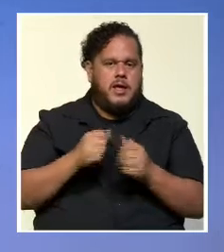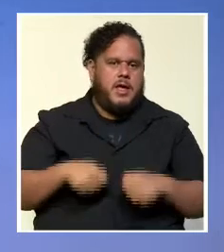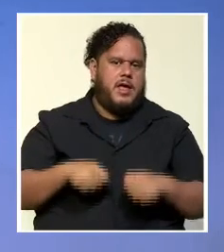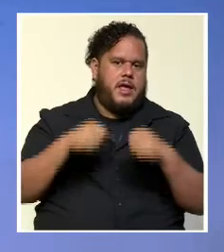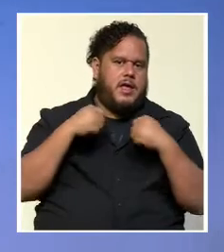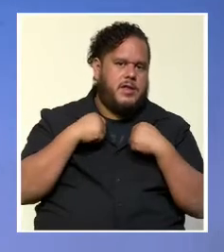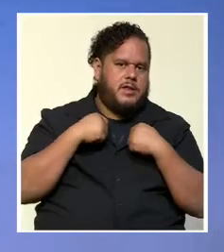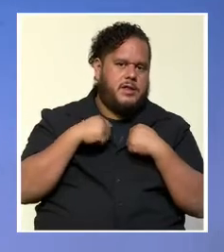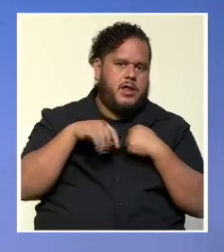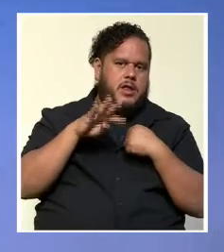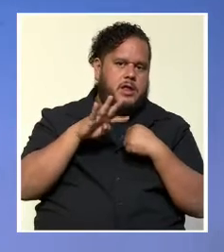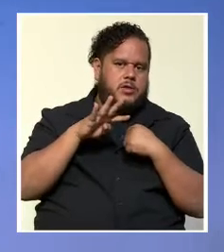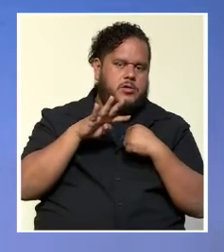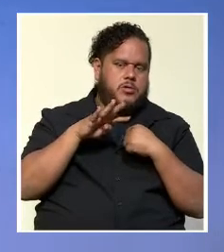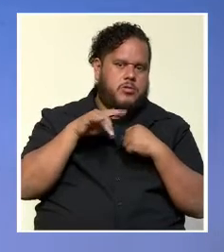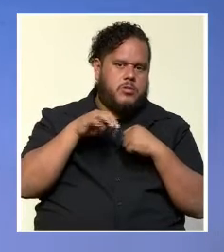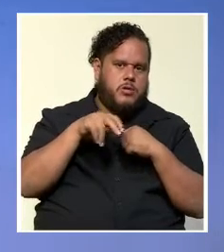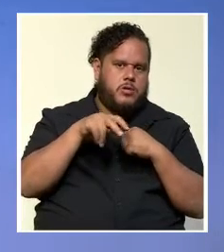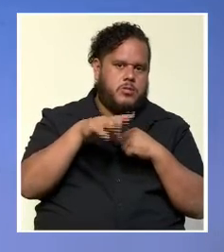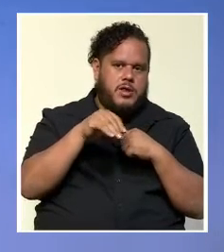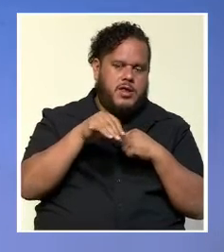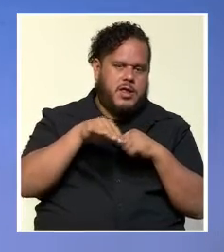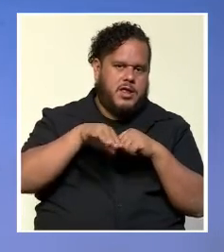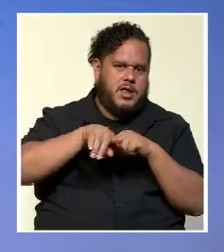sus 4 patas y su cola.